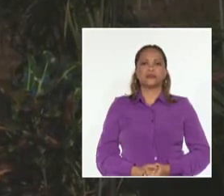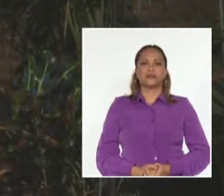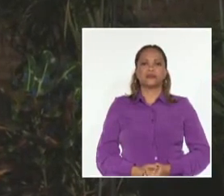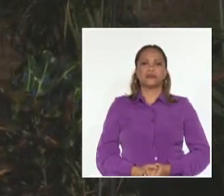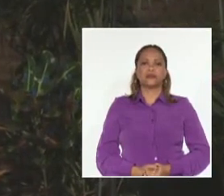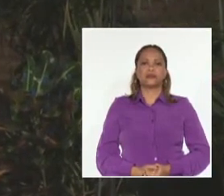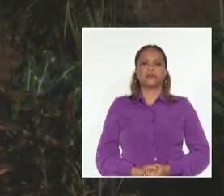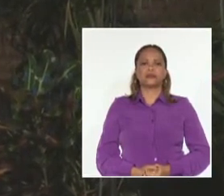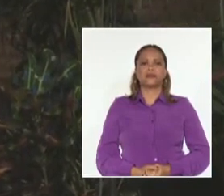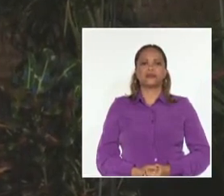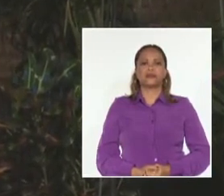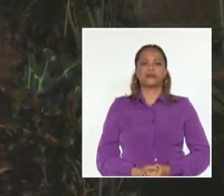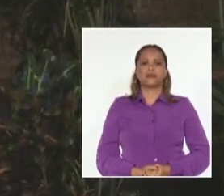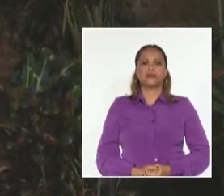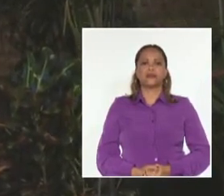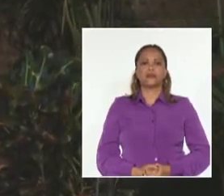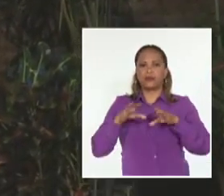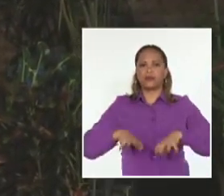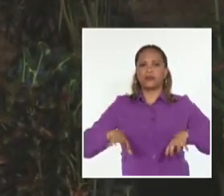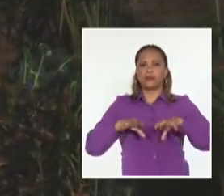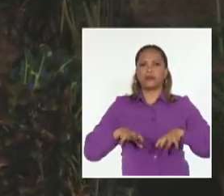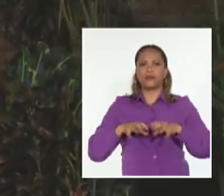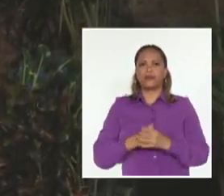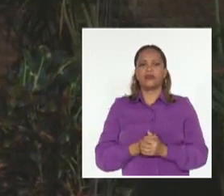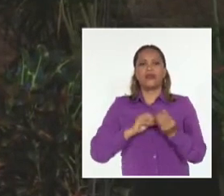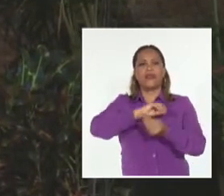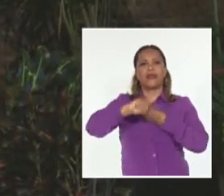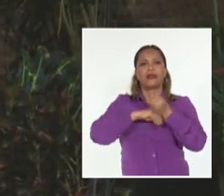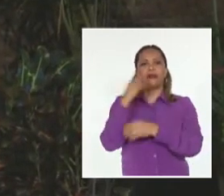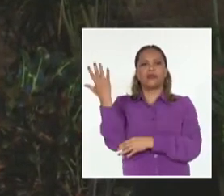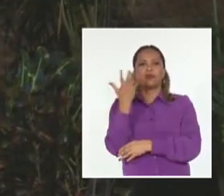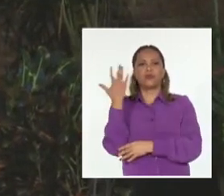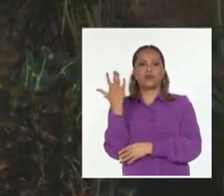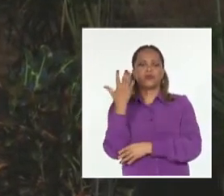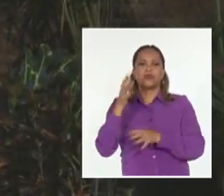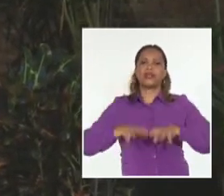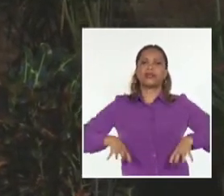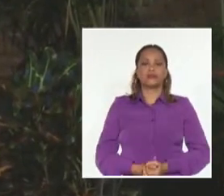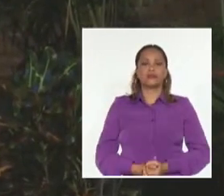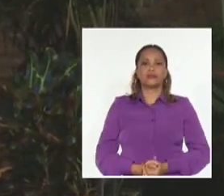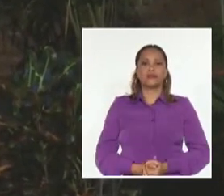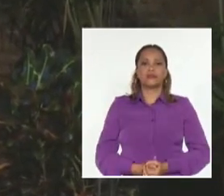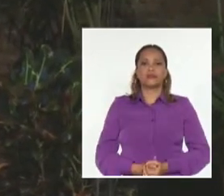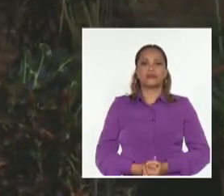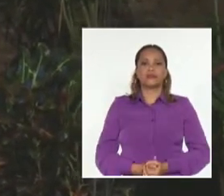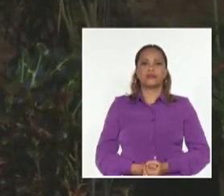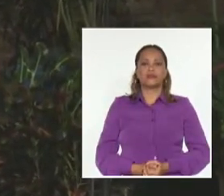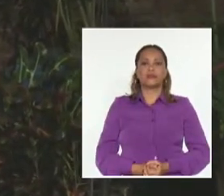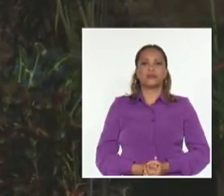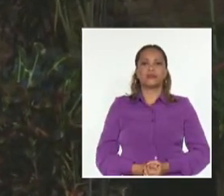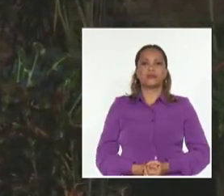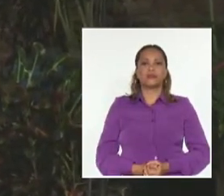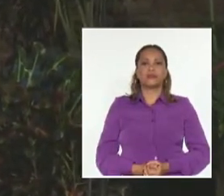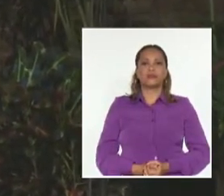que más sufren las consecuencias del cambio climático, de la crisis climática que vive el mundo, cuya causa son los